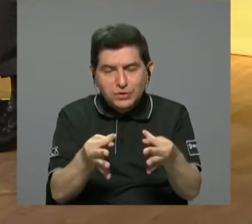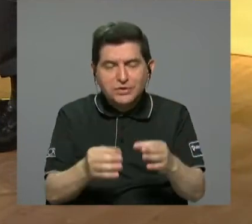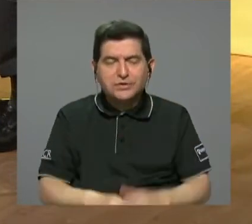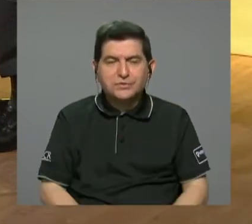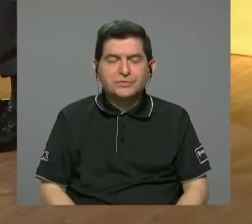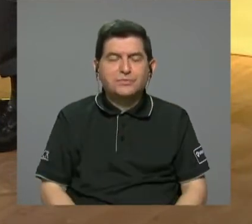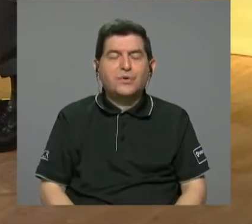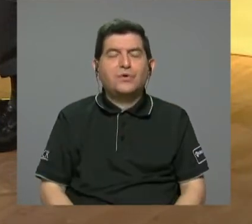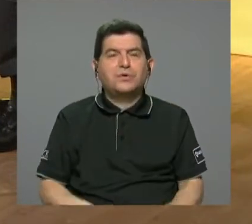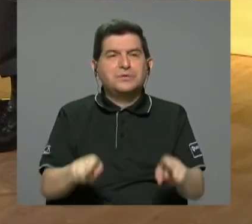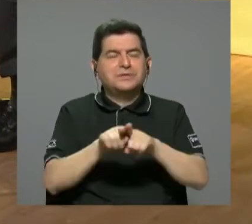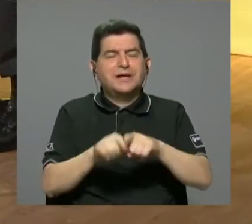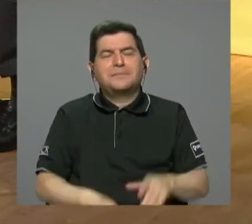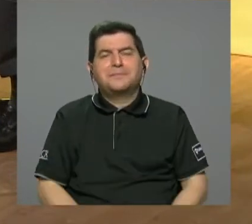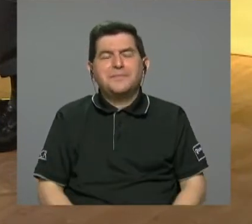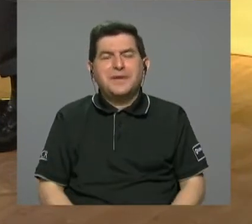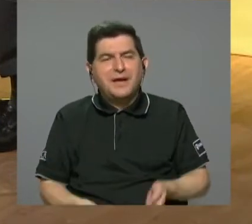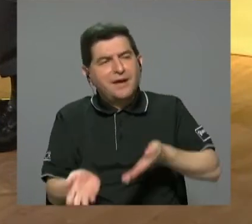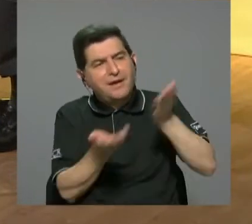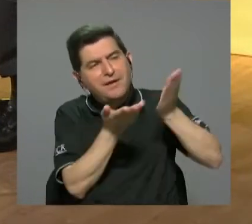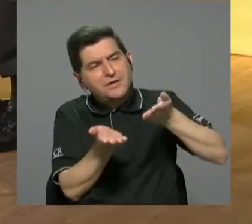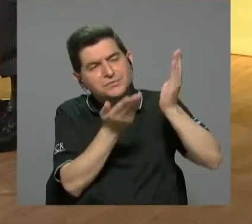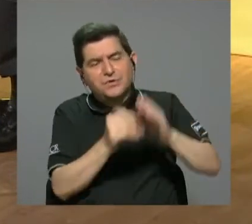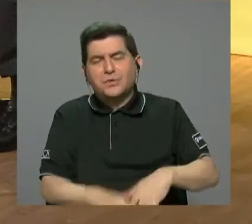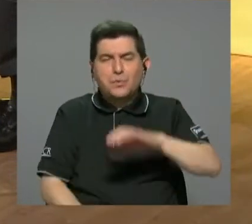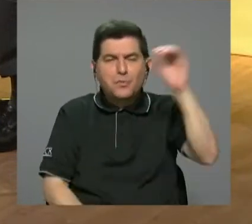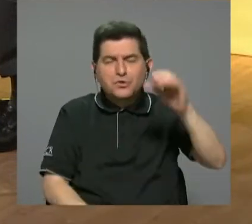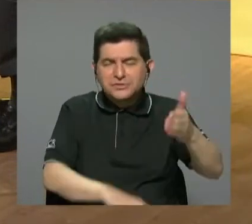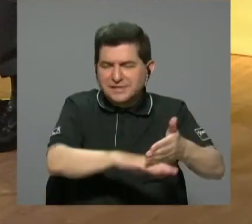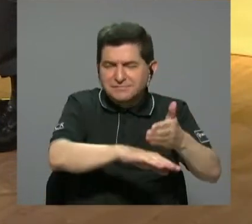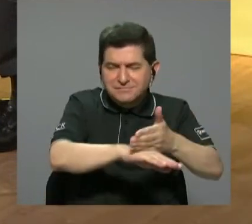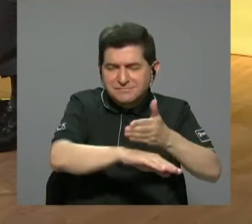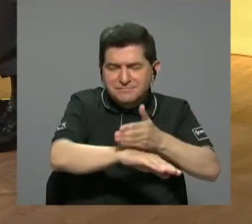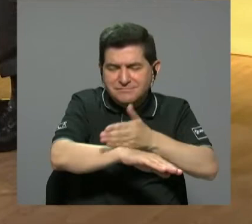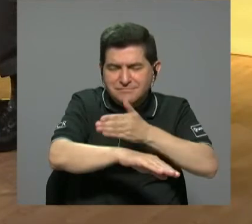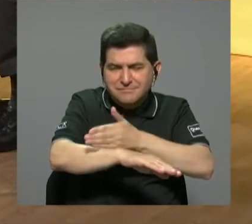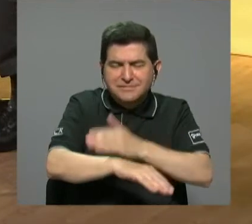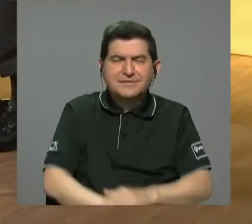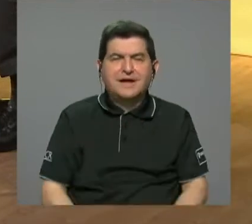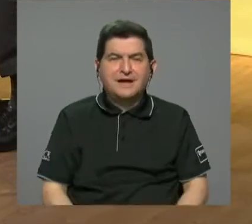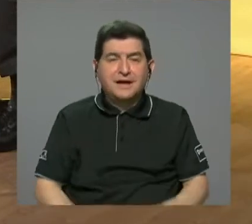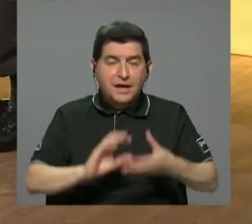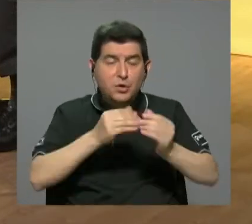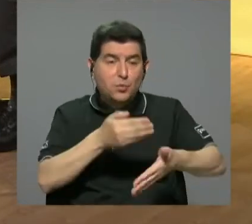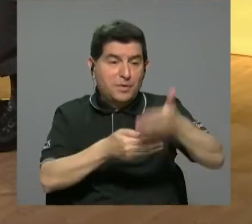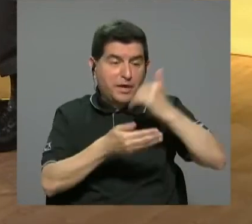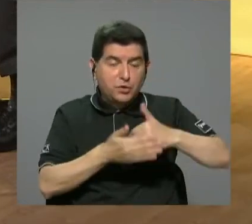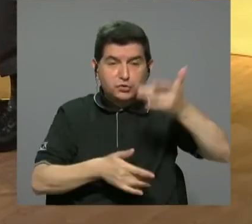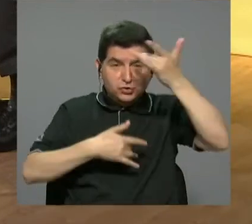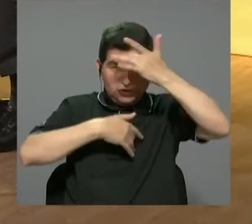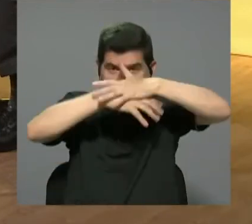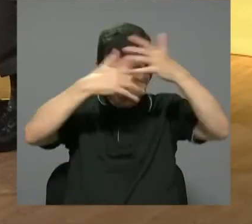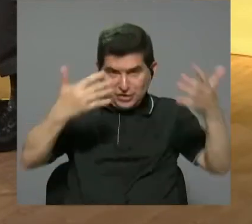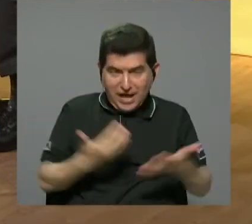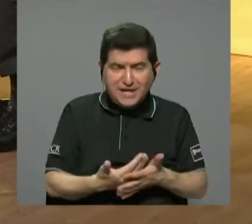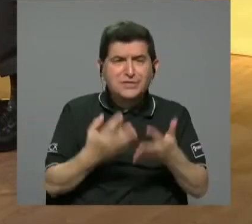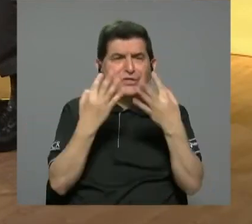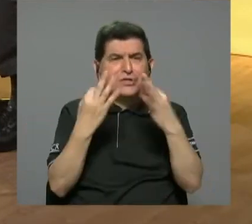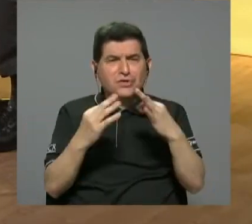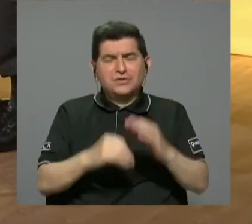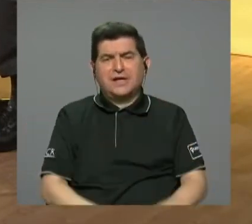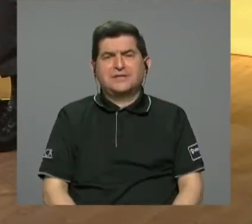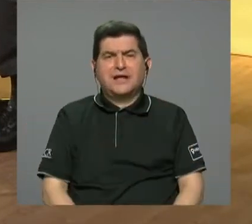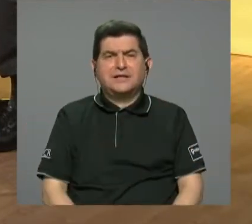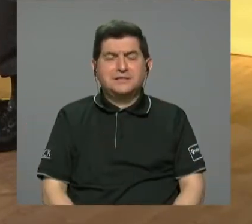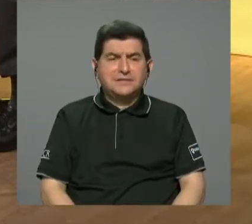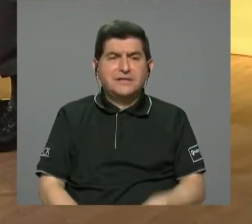las exportaciones, en ciertos porcentajes, recuperar los datos pre-pandemia, recuperando un poco la